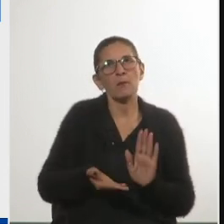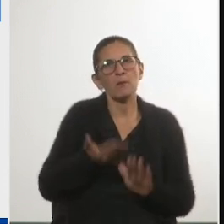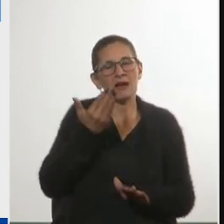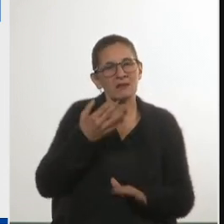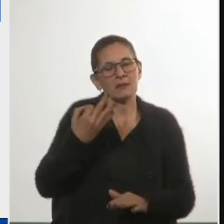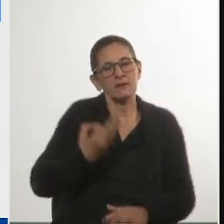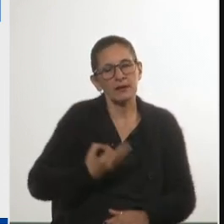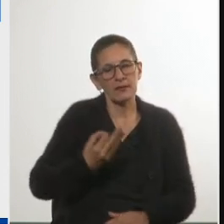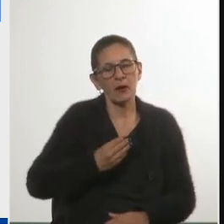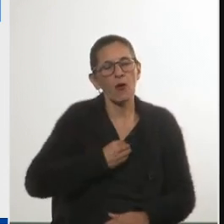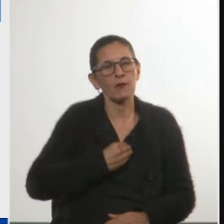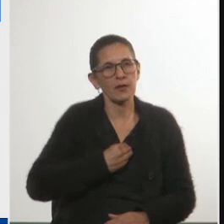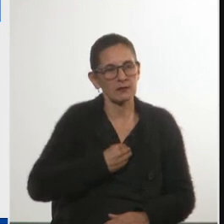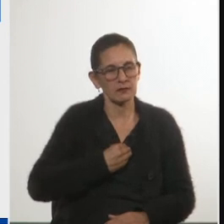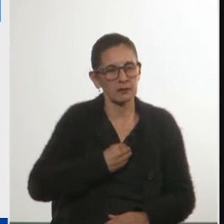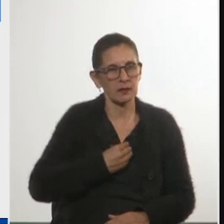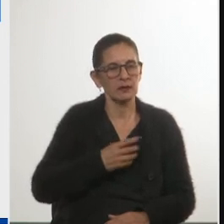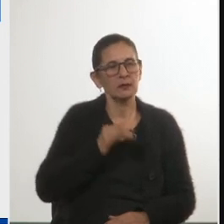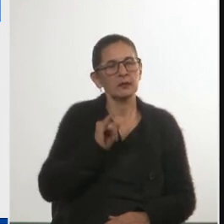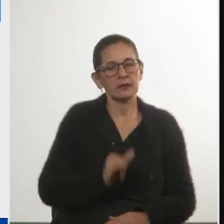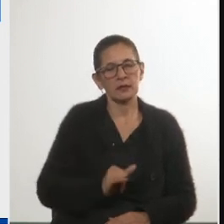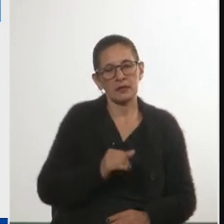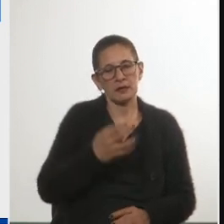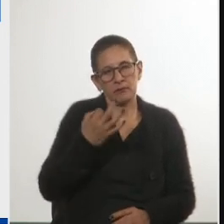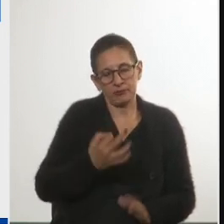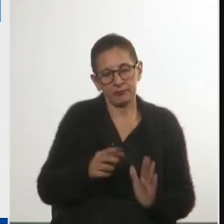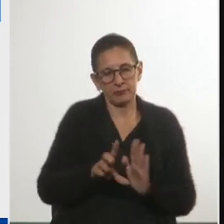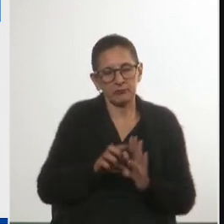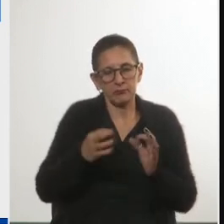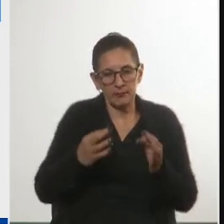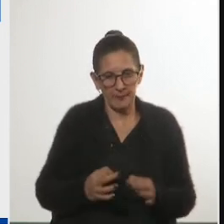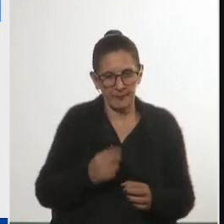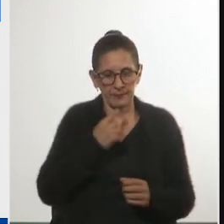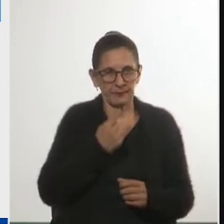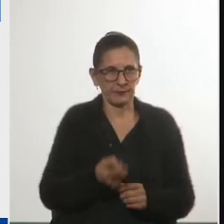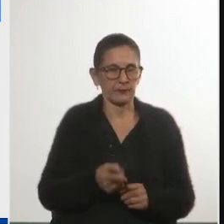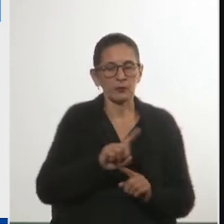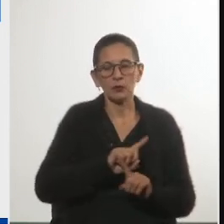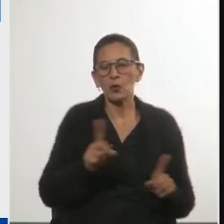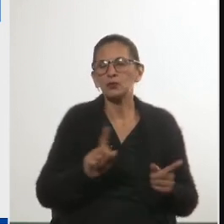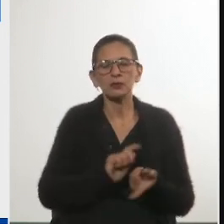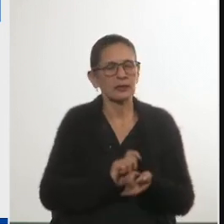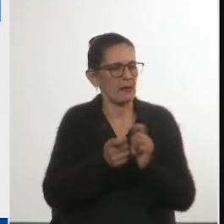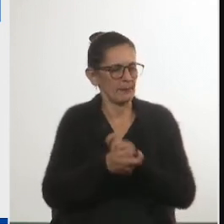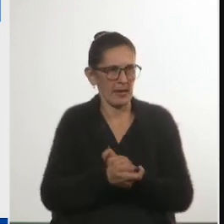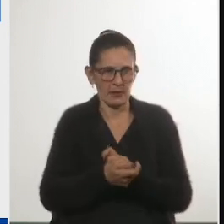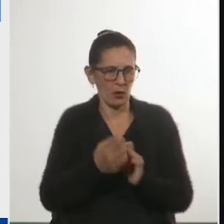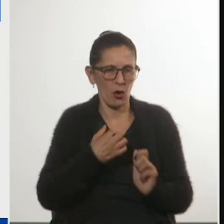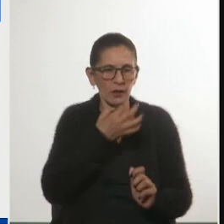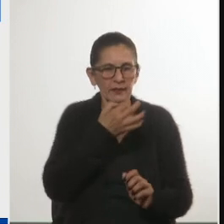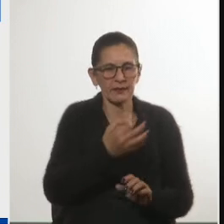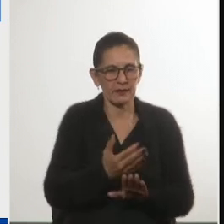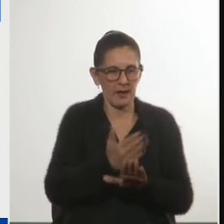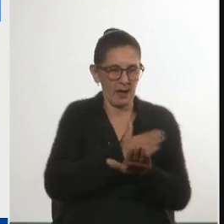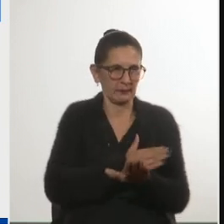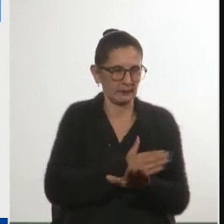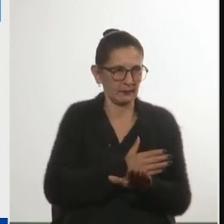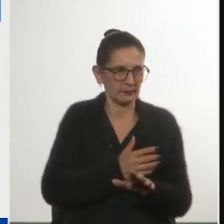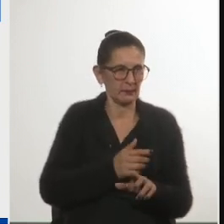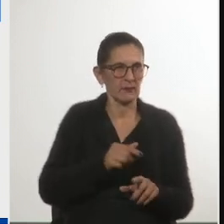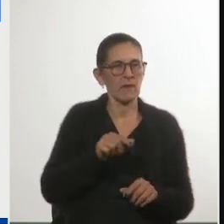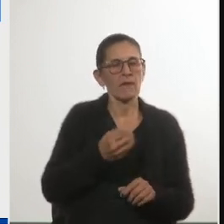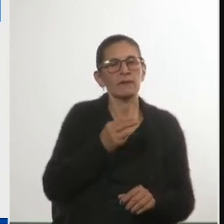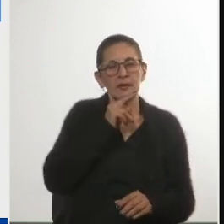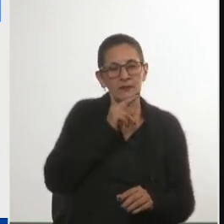más sincera confianza y legítima confianza. O sea que no se cambiaron las declaraciones